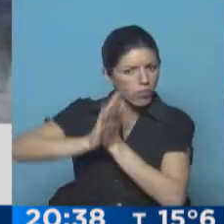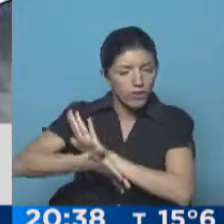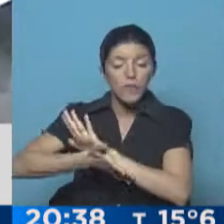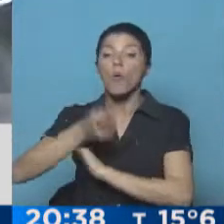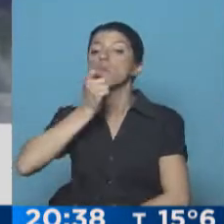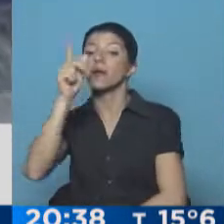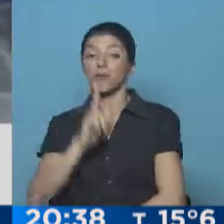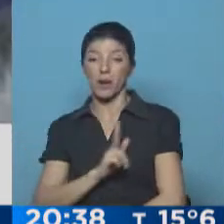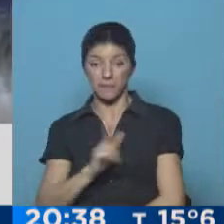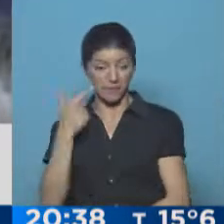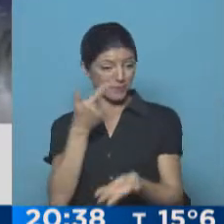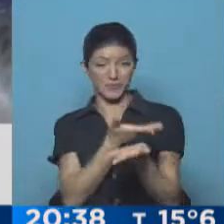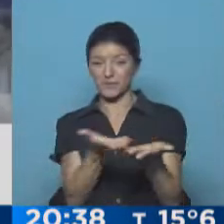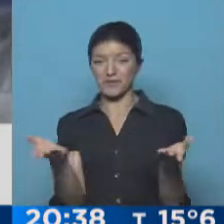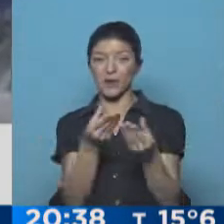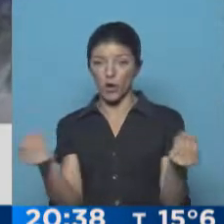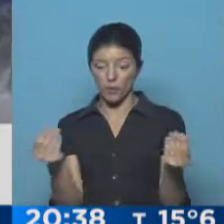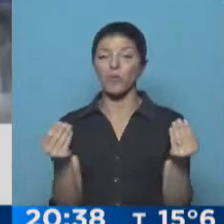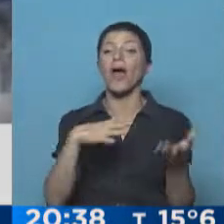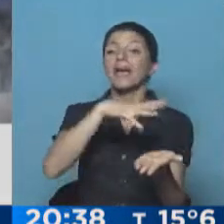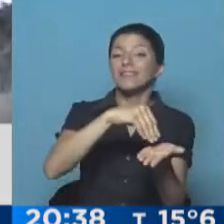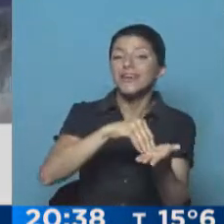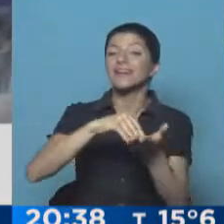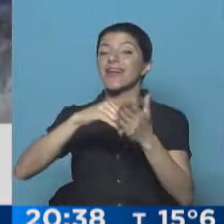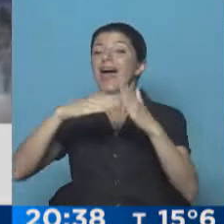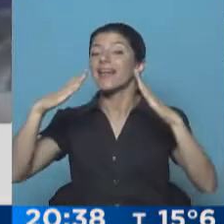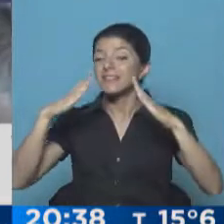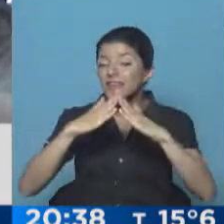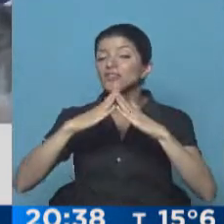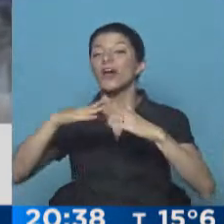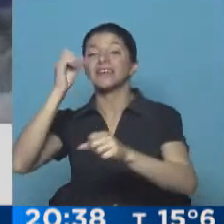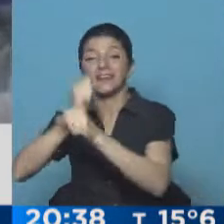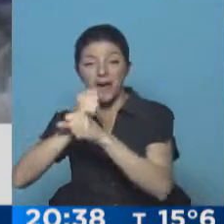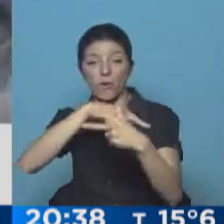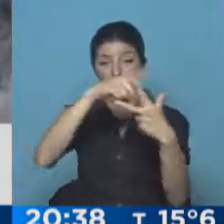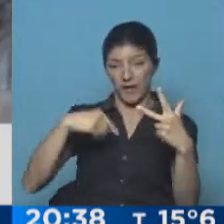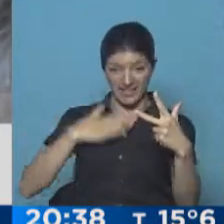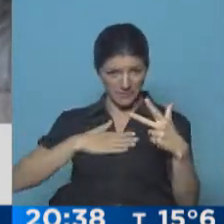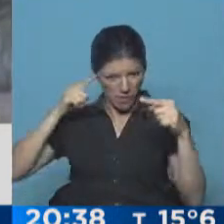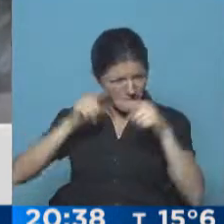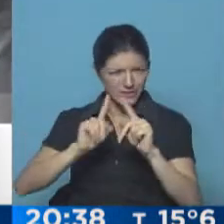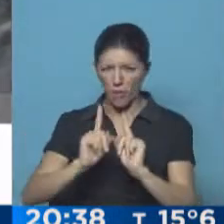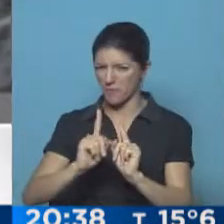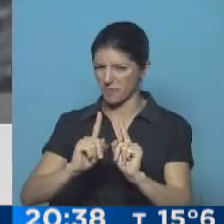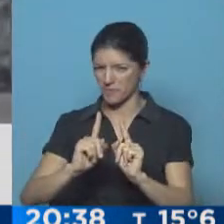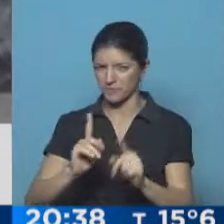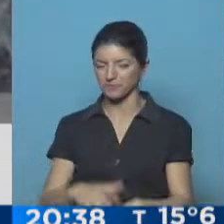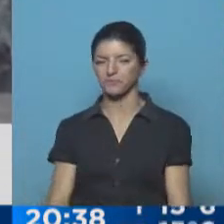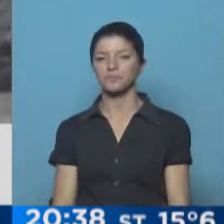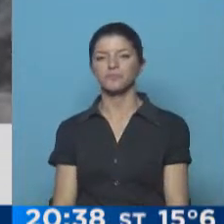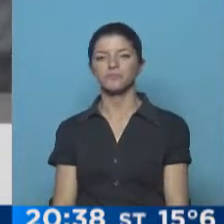nos marca el camino. Tierra, techo y trabajo, las 3T, ese es mi gran objetivo. Mónica